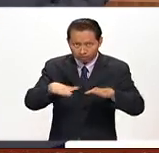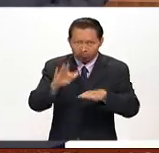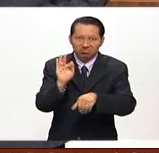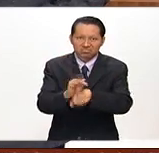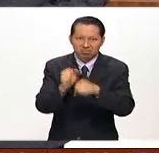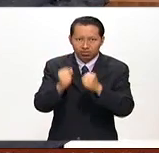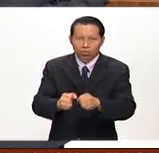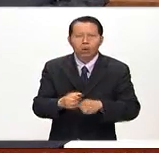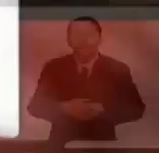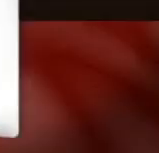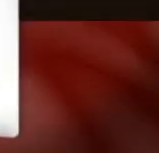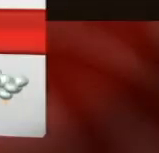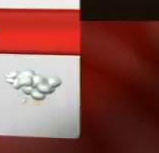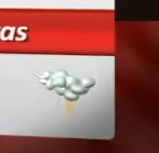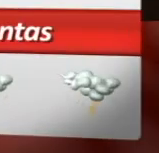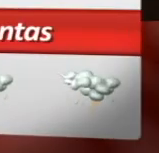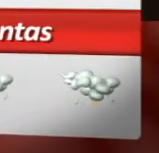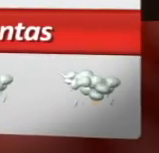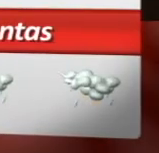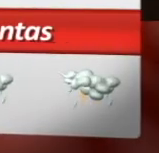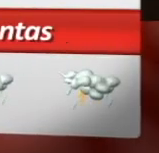segura.